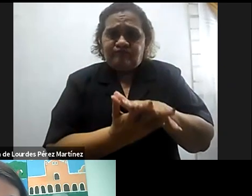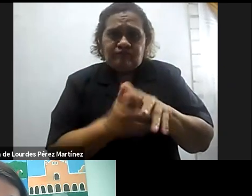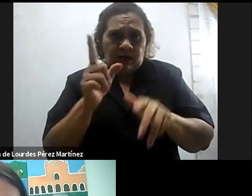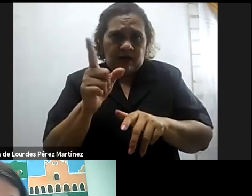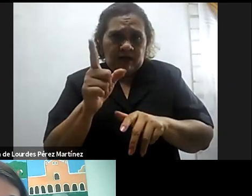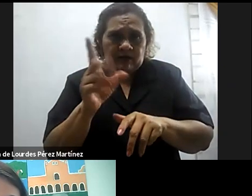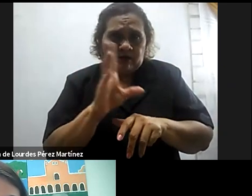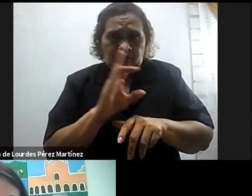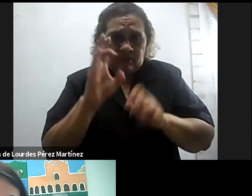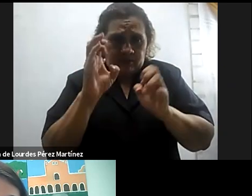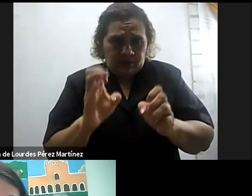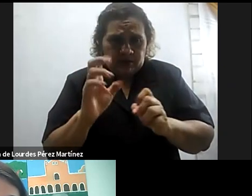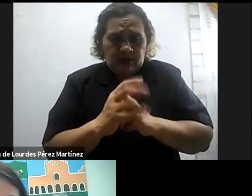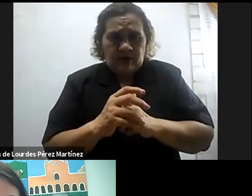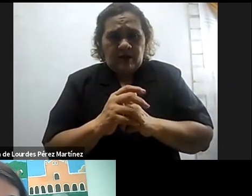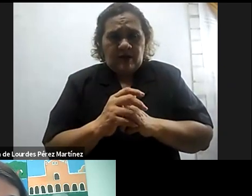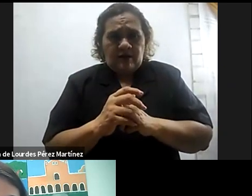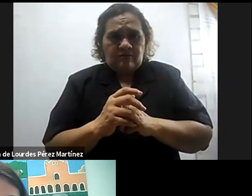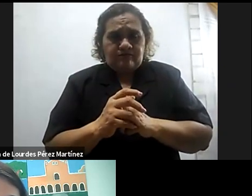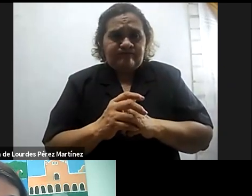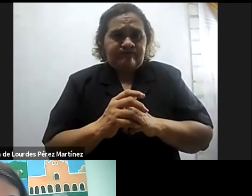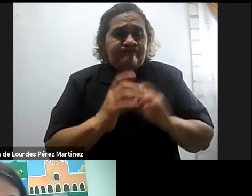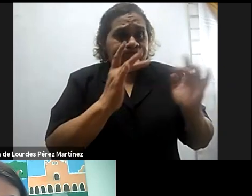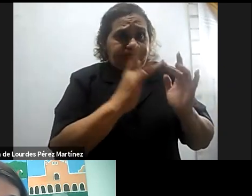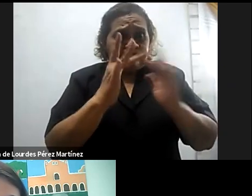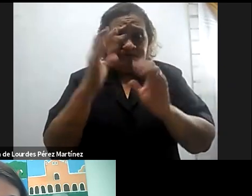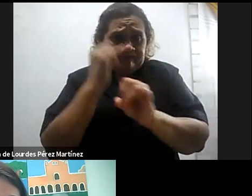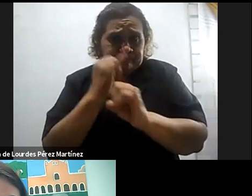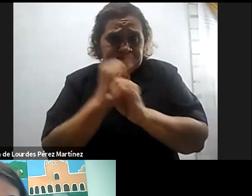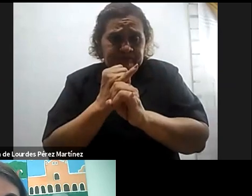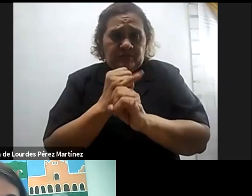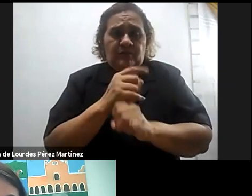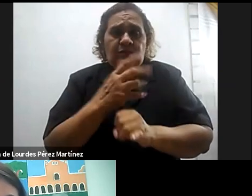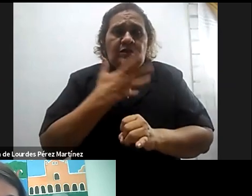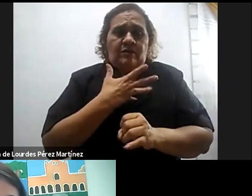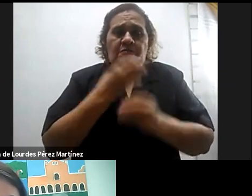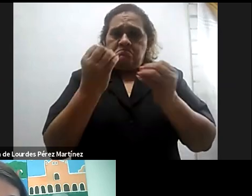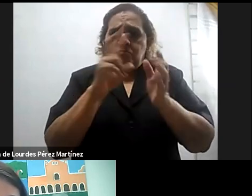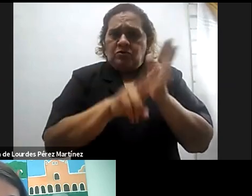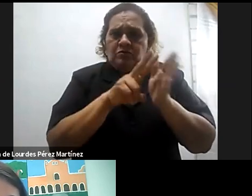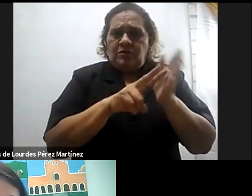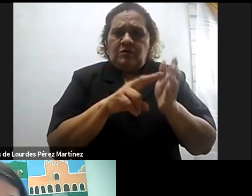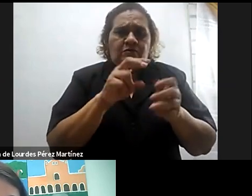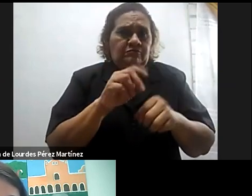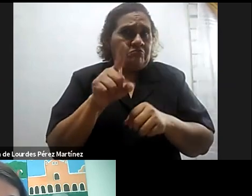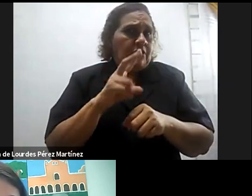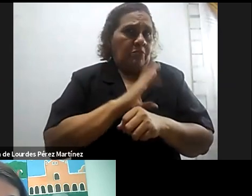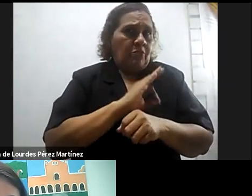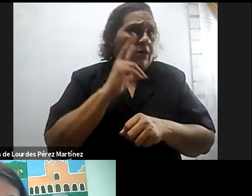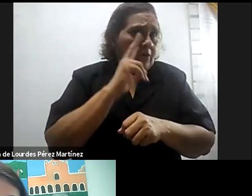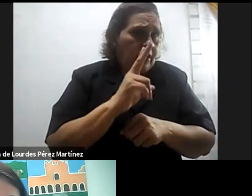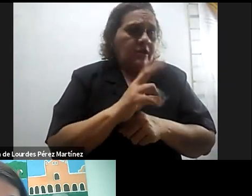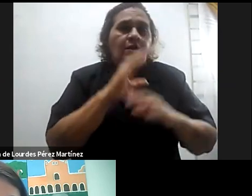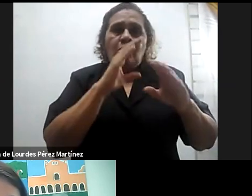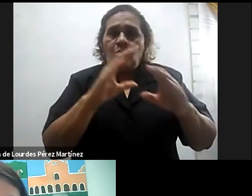encontrar. Y en las redes sociales también de la Secretaría de Salud de Yucatán tenemos varios videos ahí colgados del cuidado